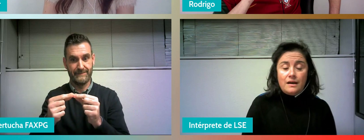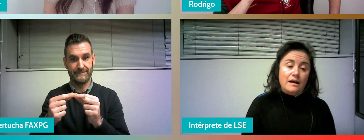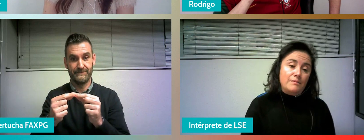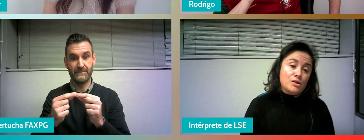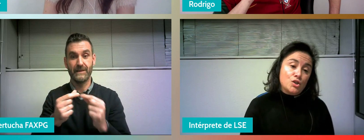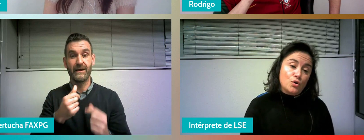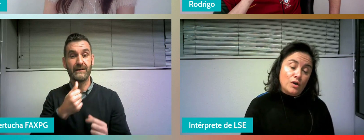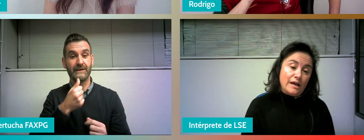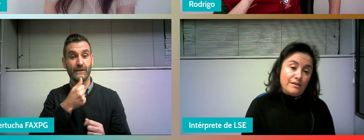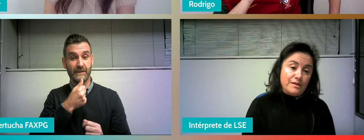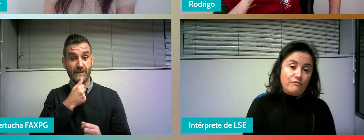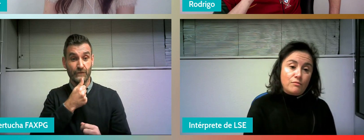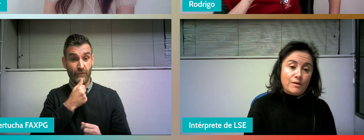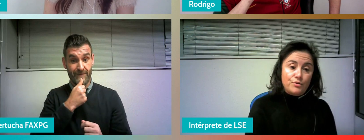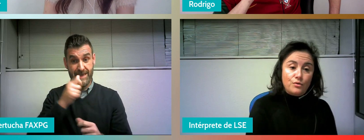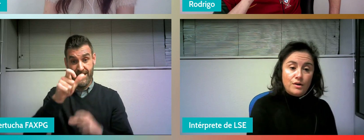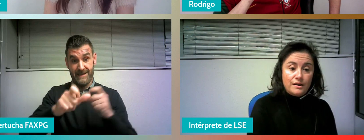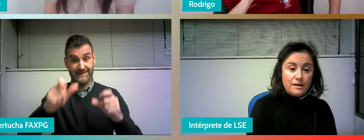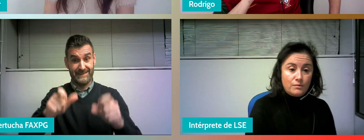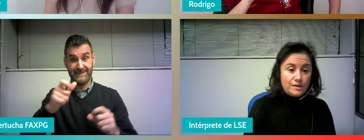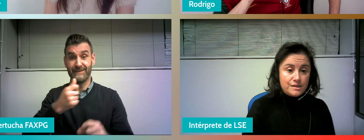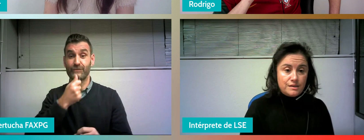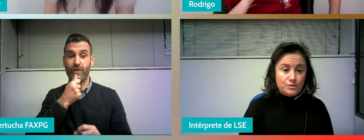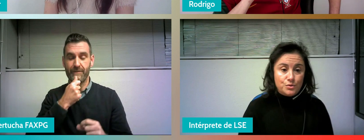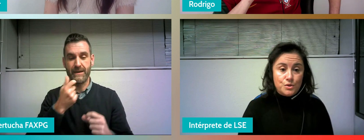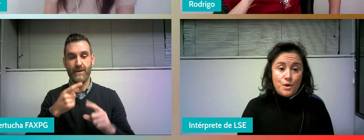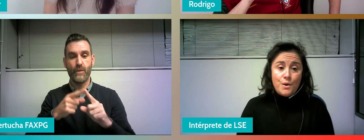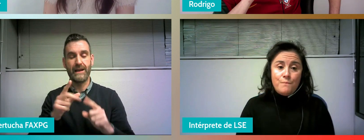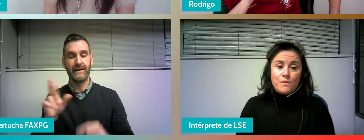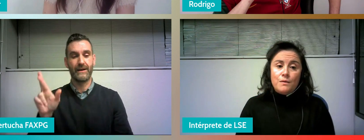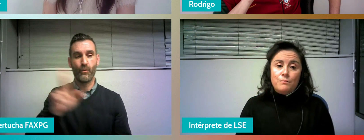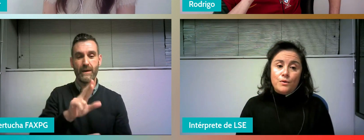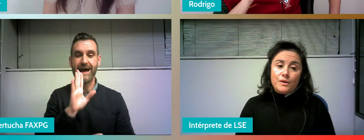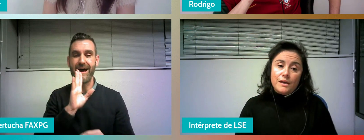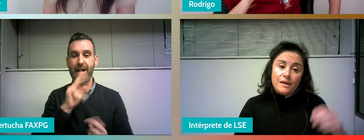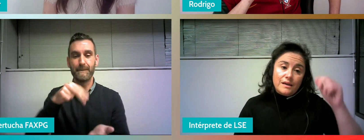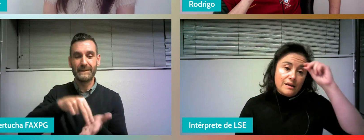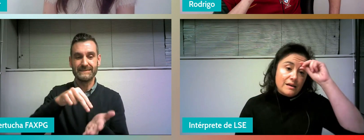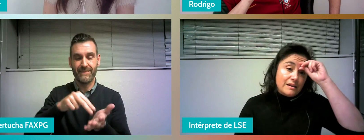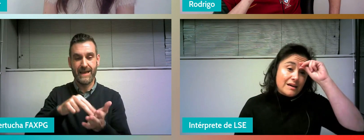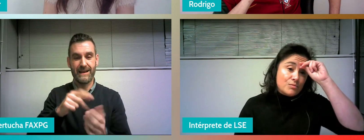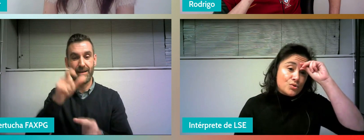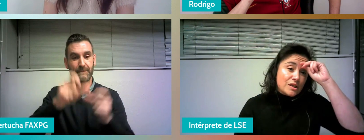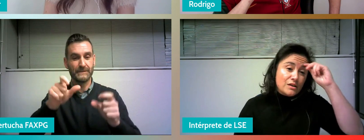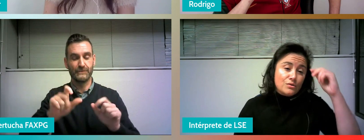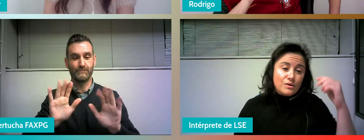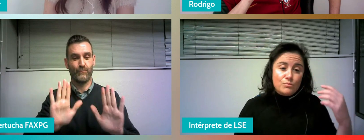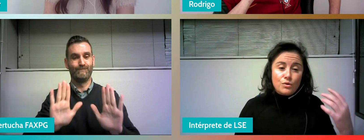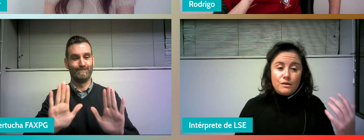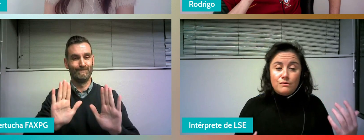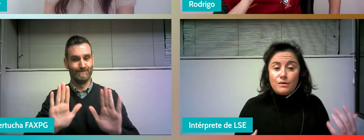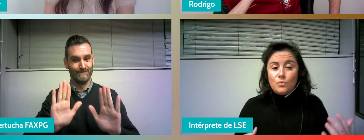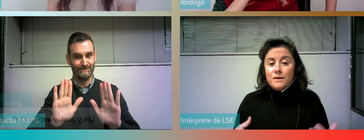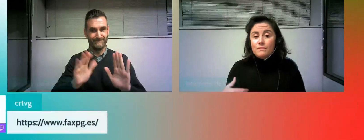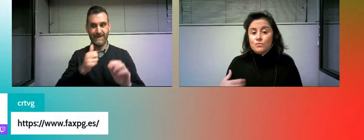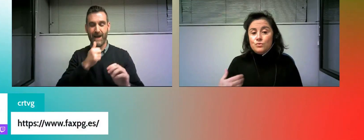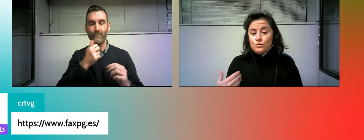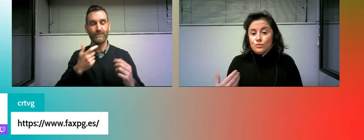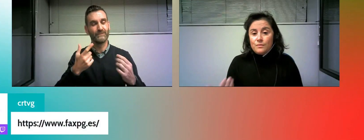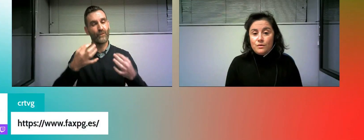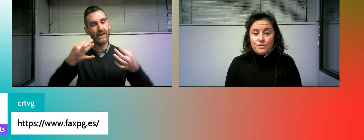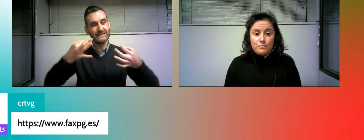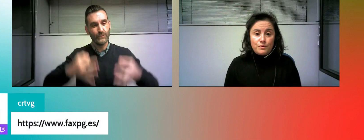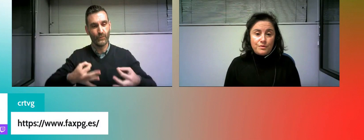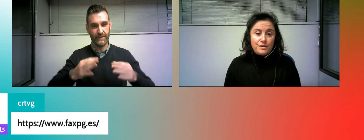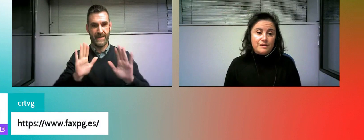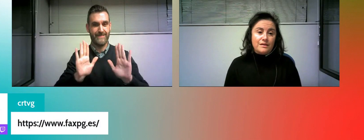traballar a versión online, que a formación online en lingua de signos, porque digamos que non recuperamos